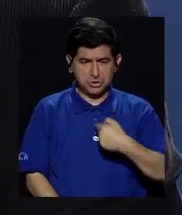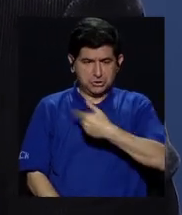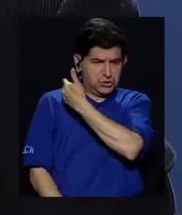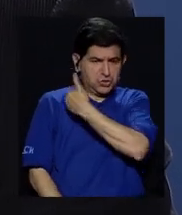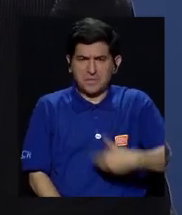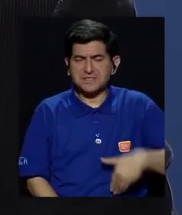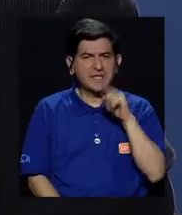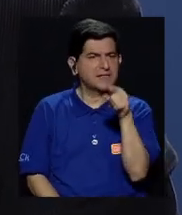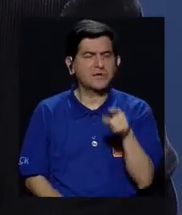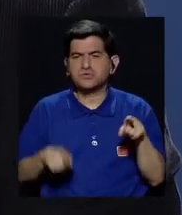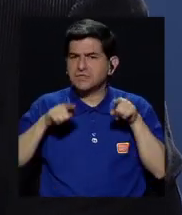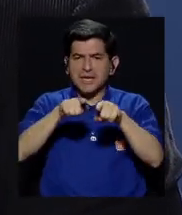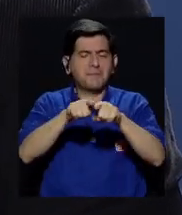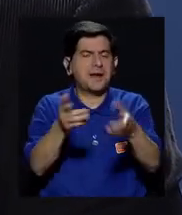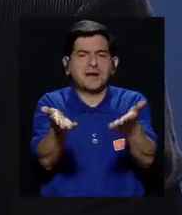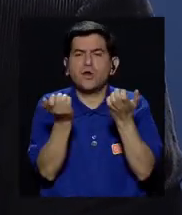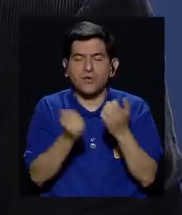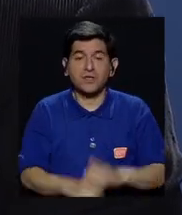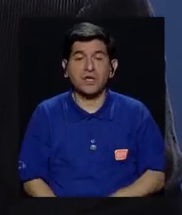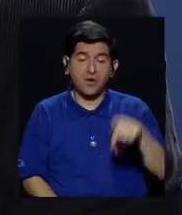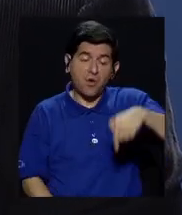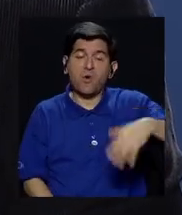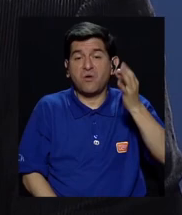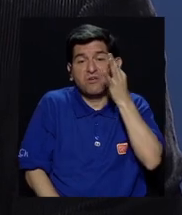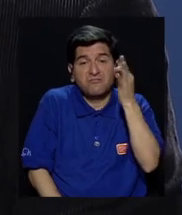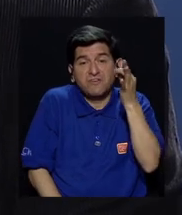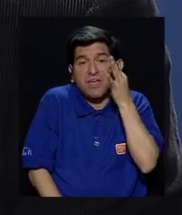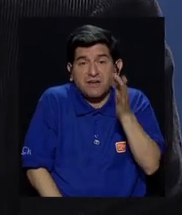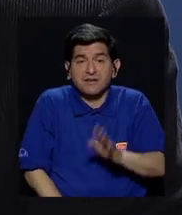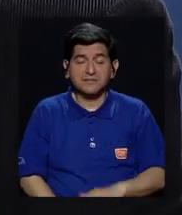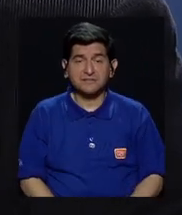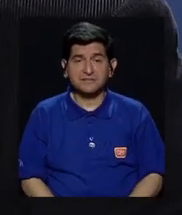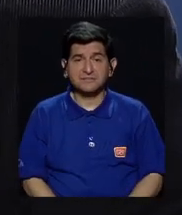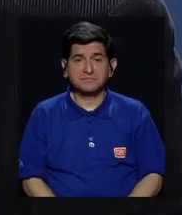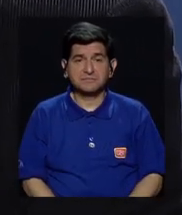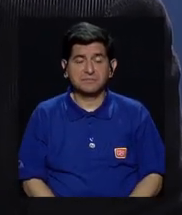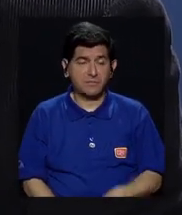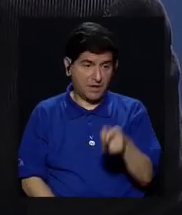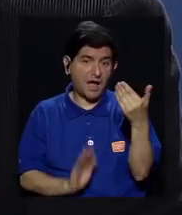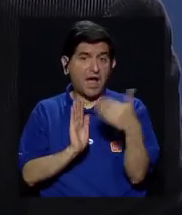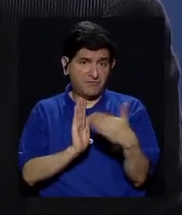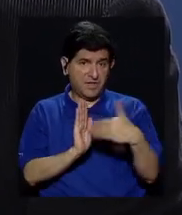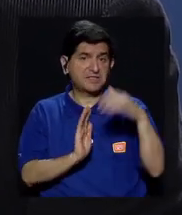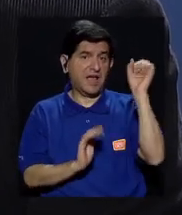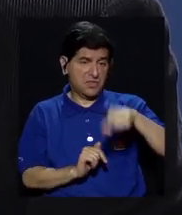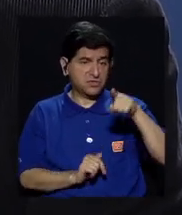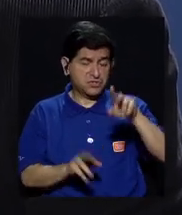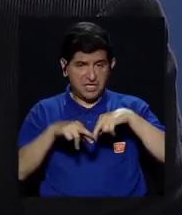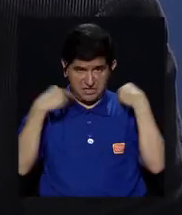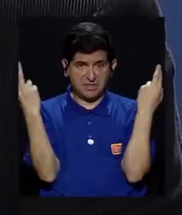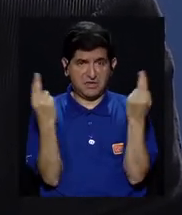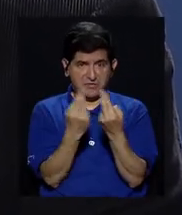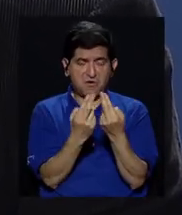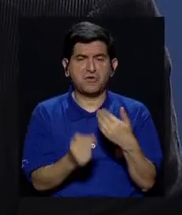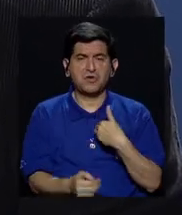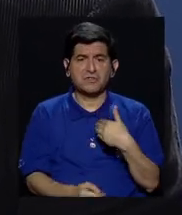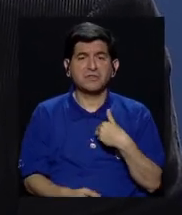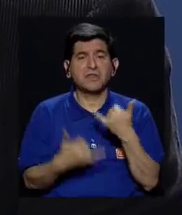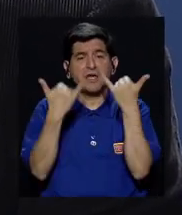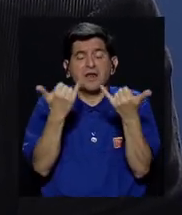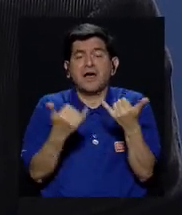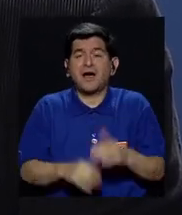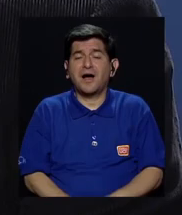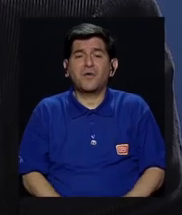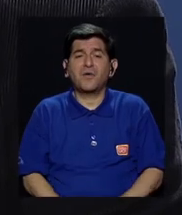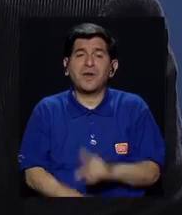de presidente no lo quiero a la par entonces hoy josé maría figueres que sale muy golpeado de esa convención tiene la coartada que